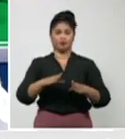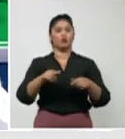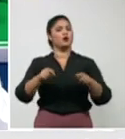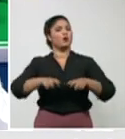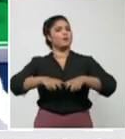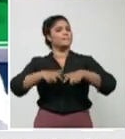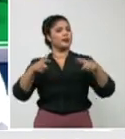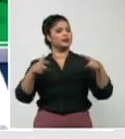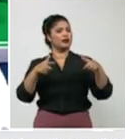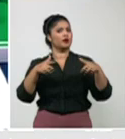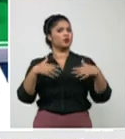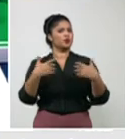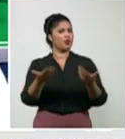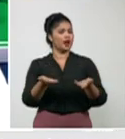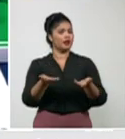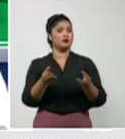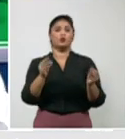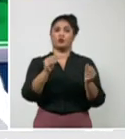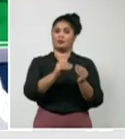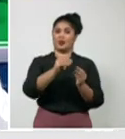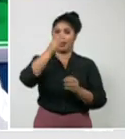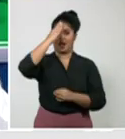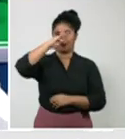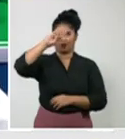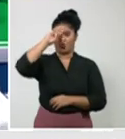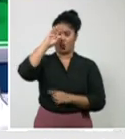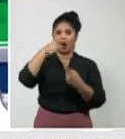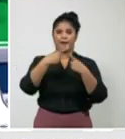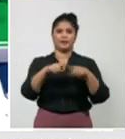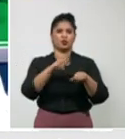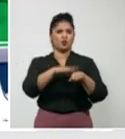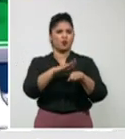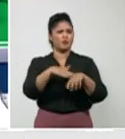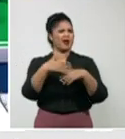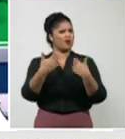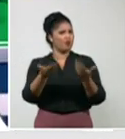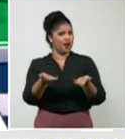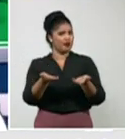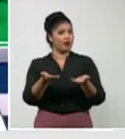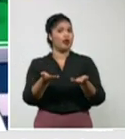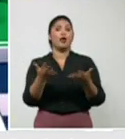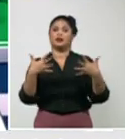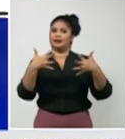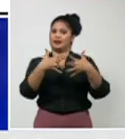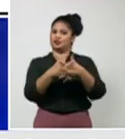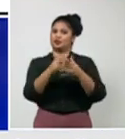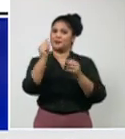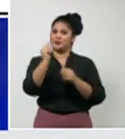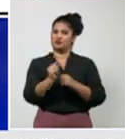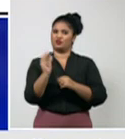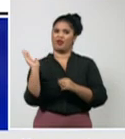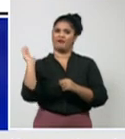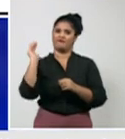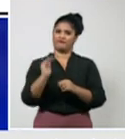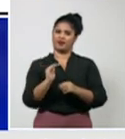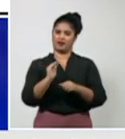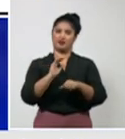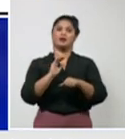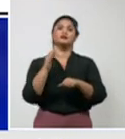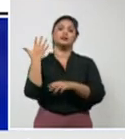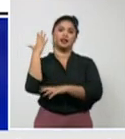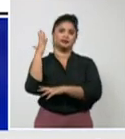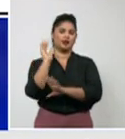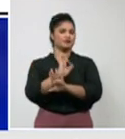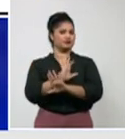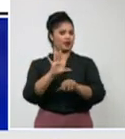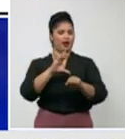los casos autóctonos sobre los importados, ya que se han tomado un grupo. Parece que no es posible ahí está, muchas